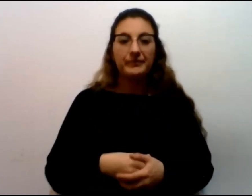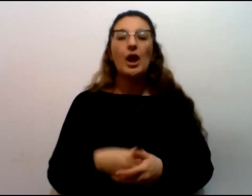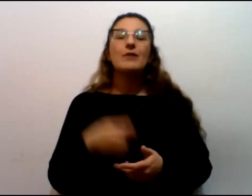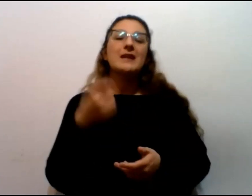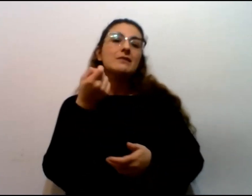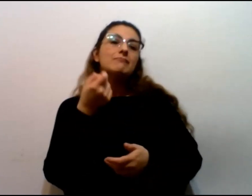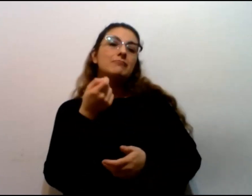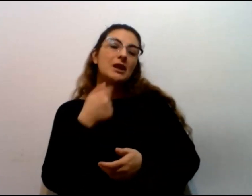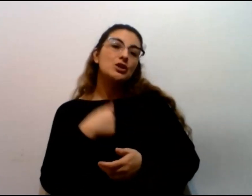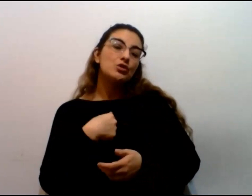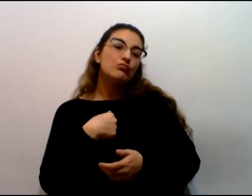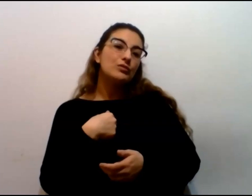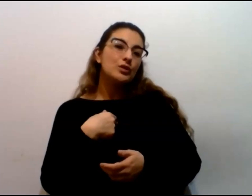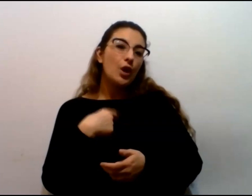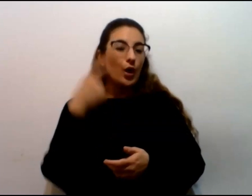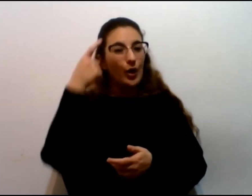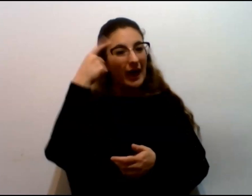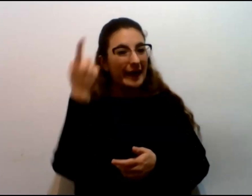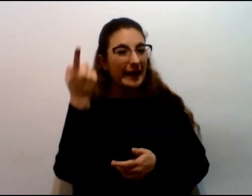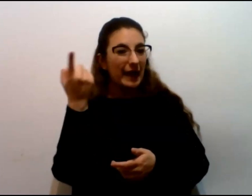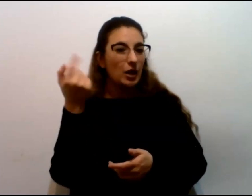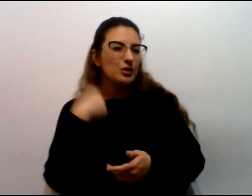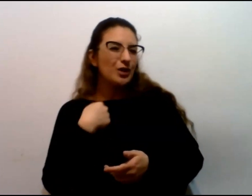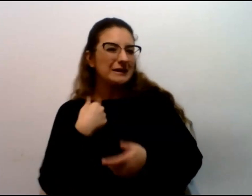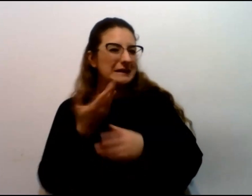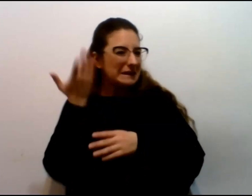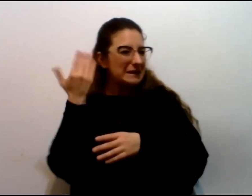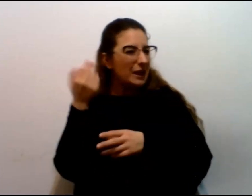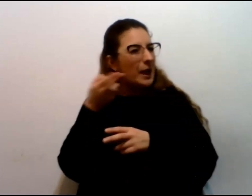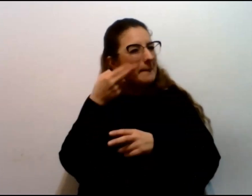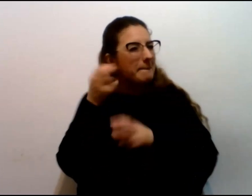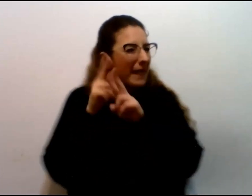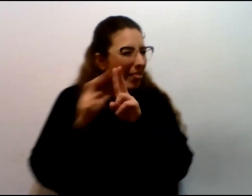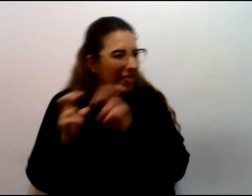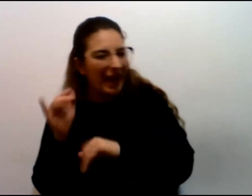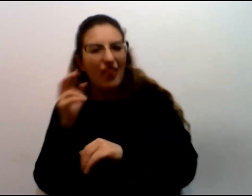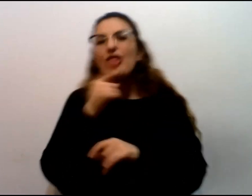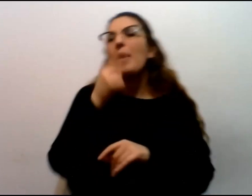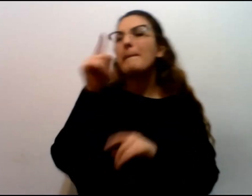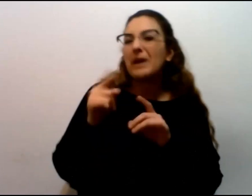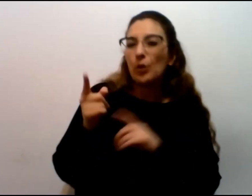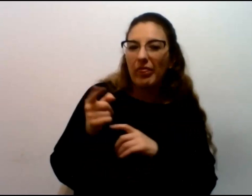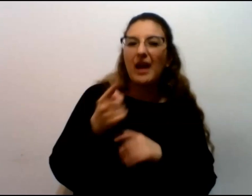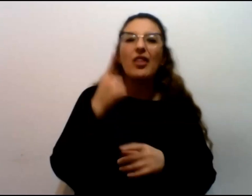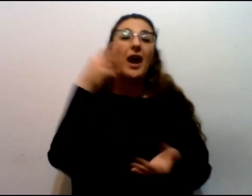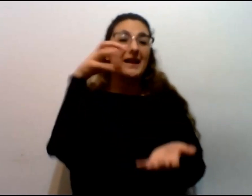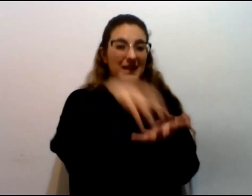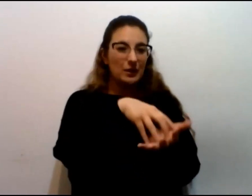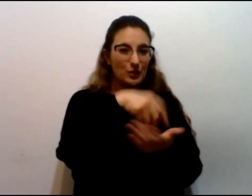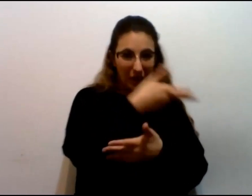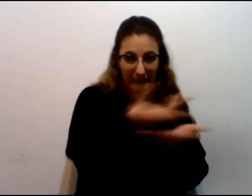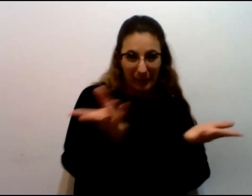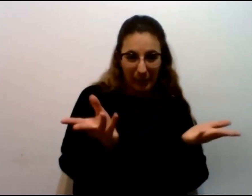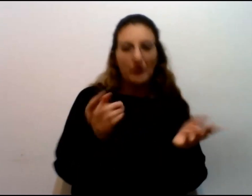O sea Últimamente Estuve indagando En distintas Instituciones Públicas Habría que hacer Un relevamiento Más